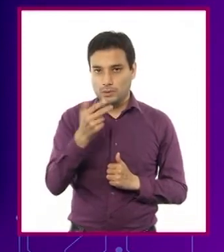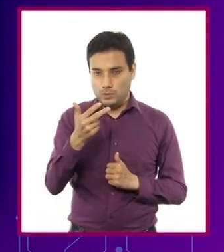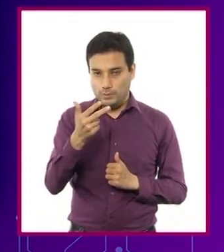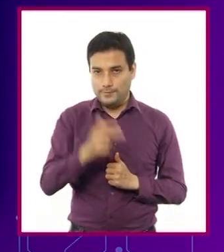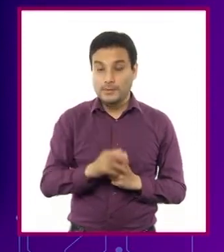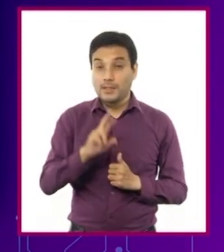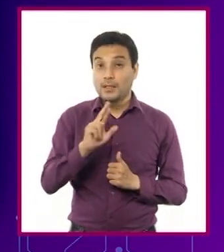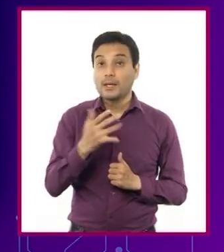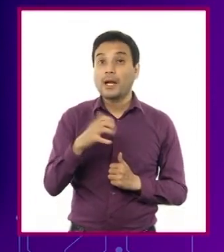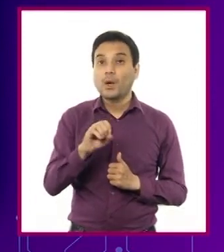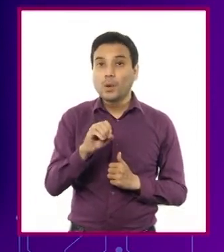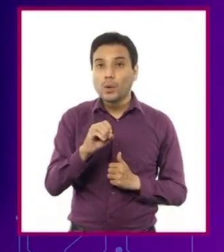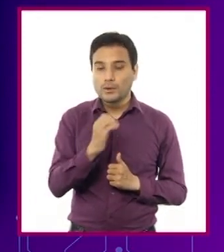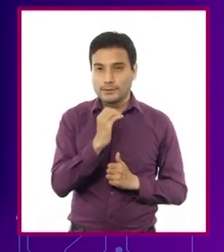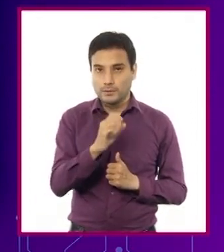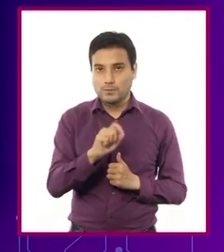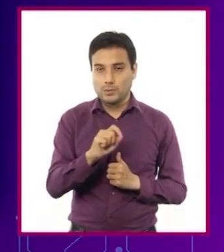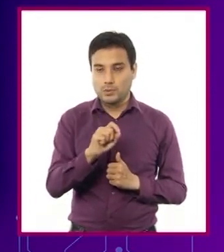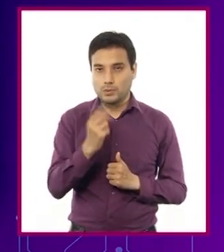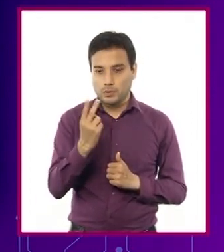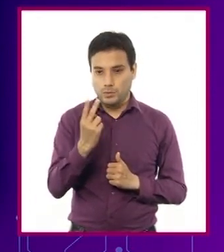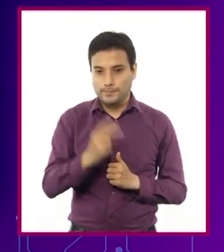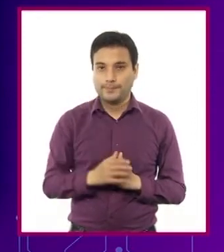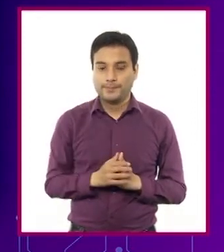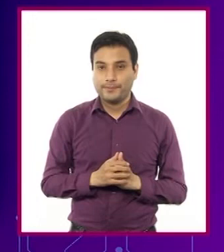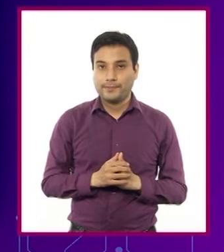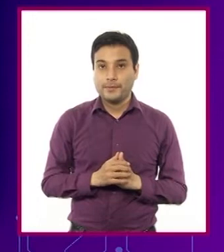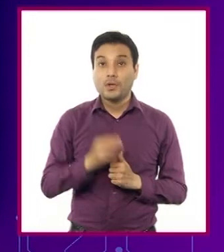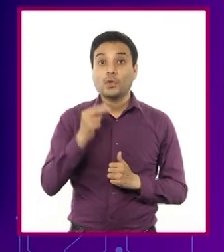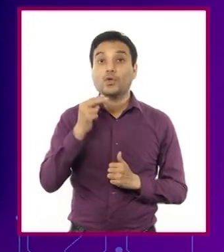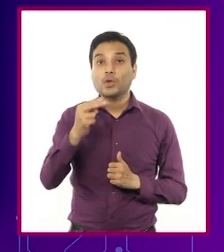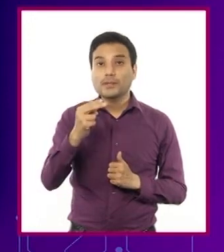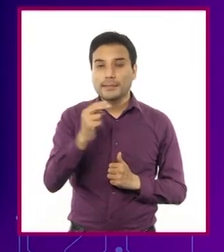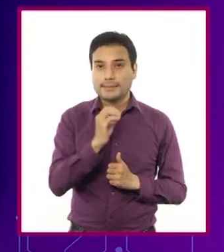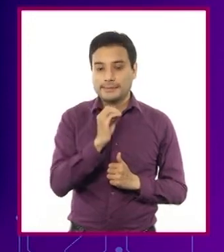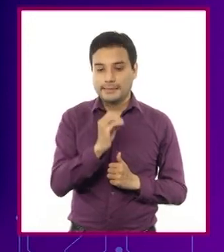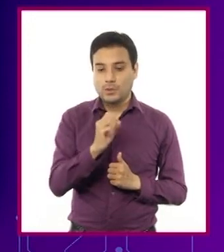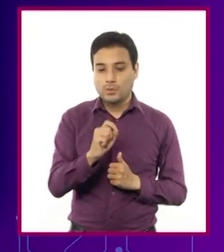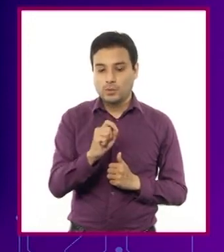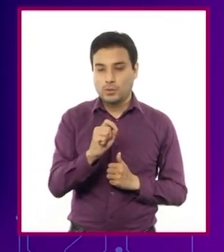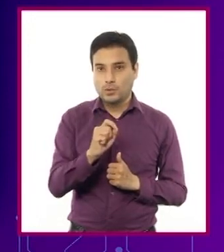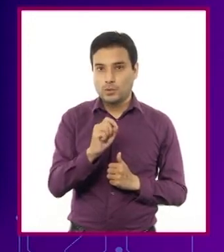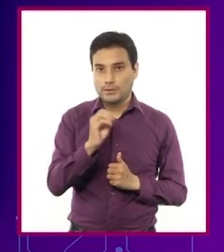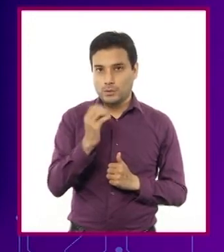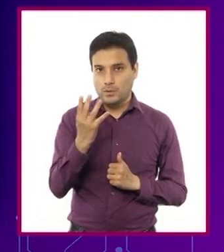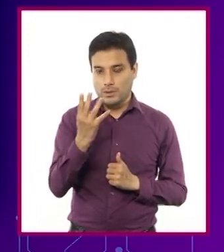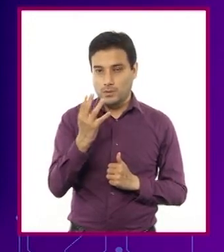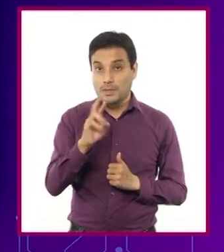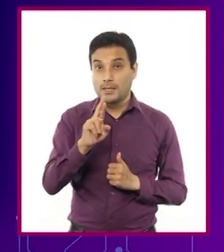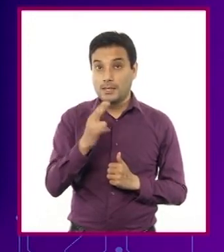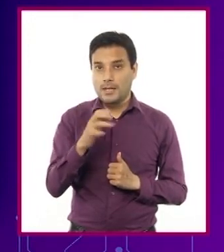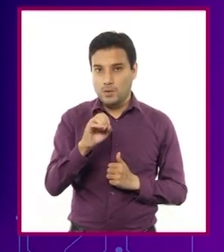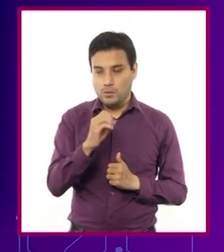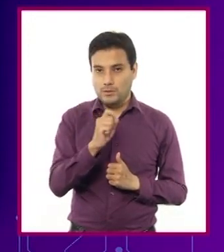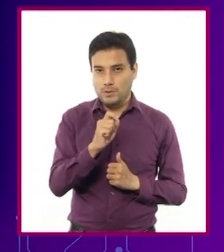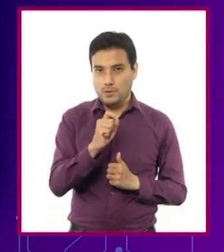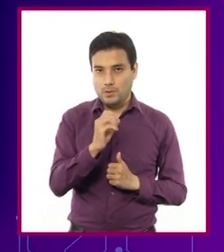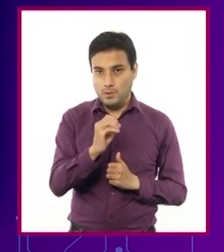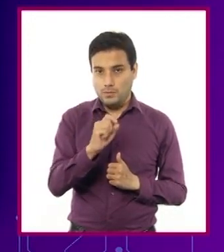0.068 y rango 0.2. Y Norte, 0.04 y rango